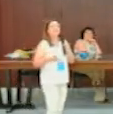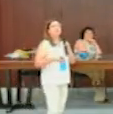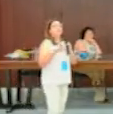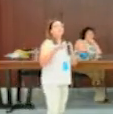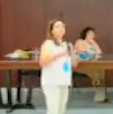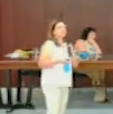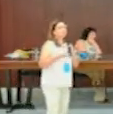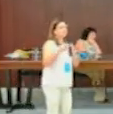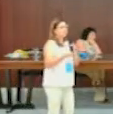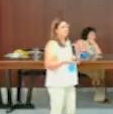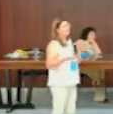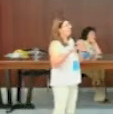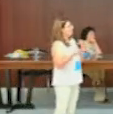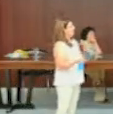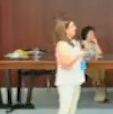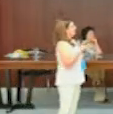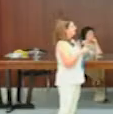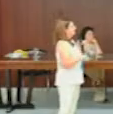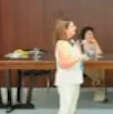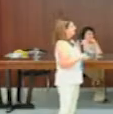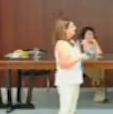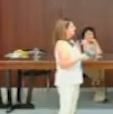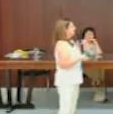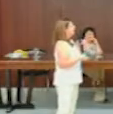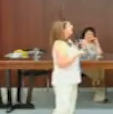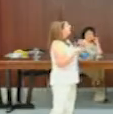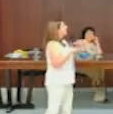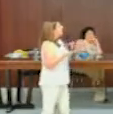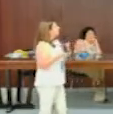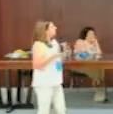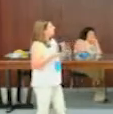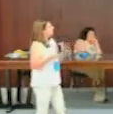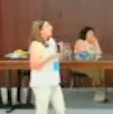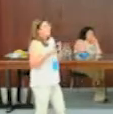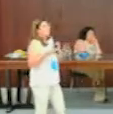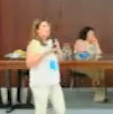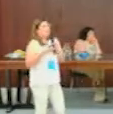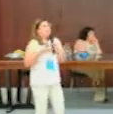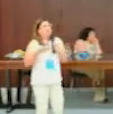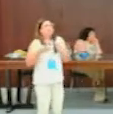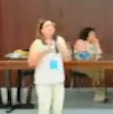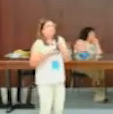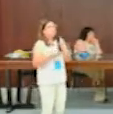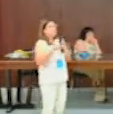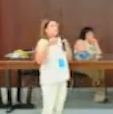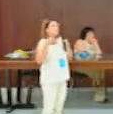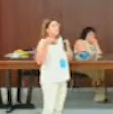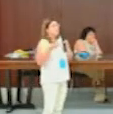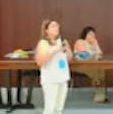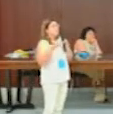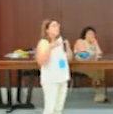elegir con qué profesional se quieren atender. Después, otra cosa,